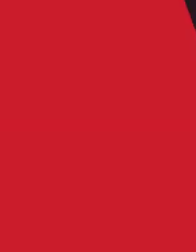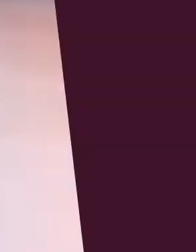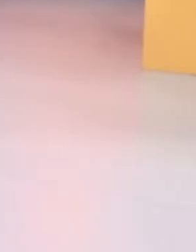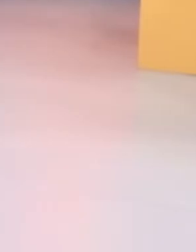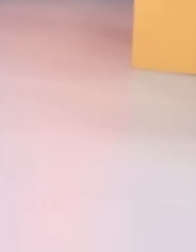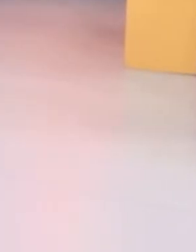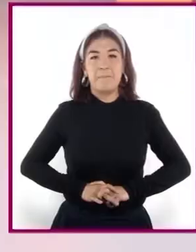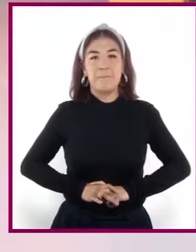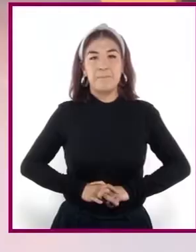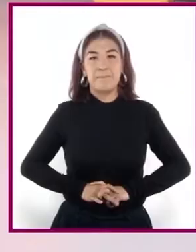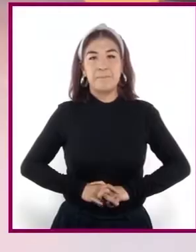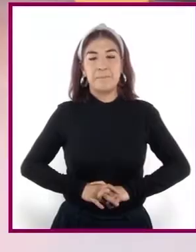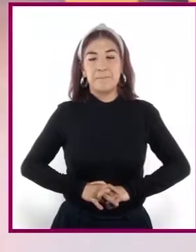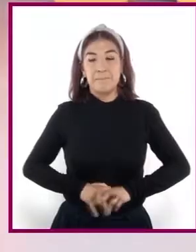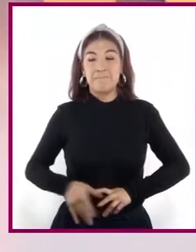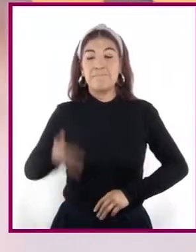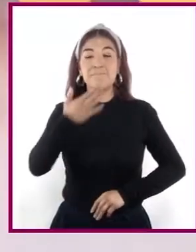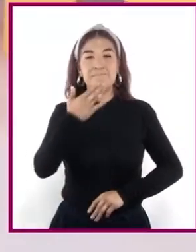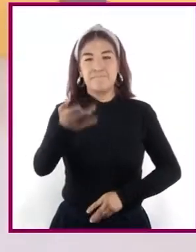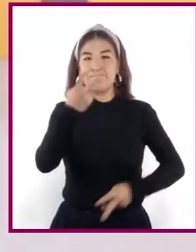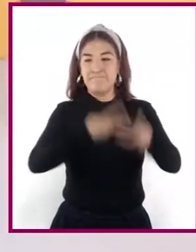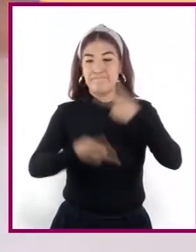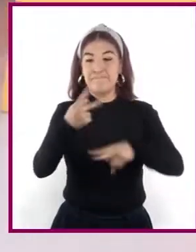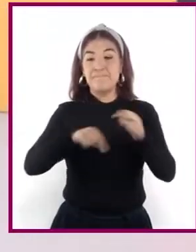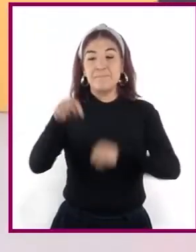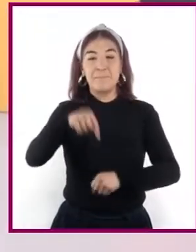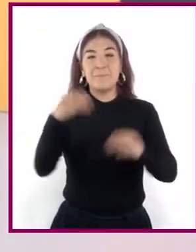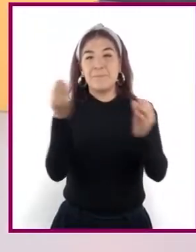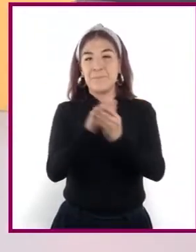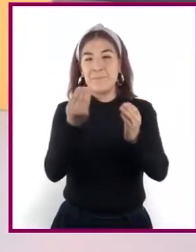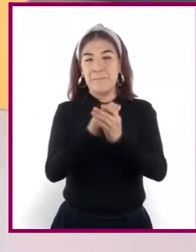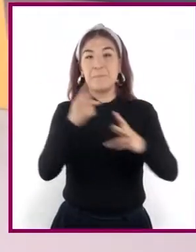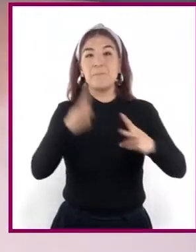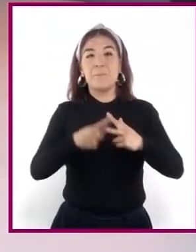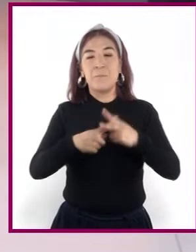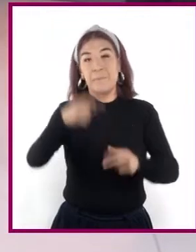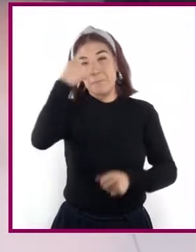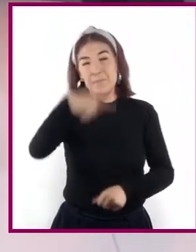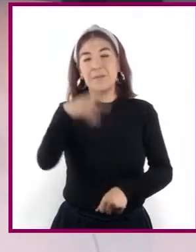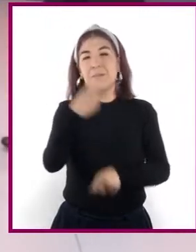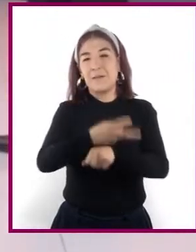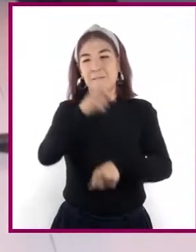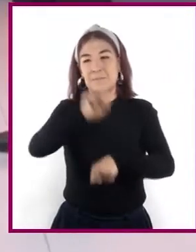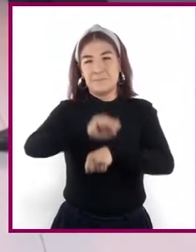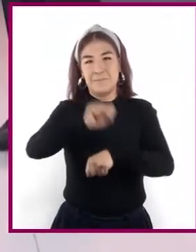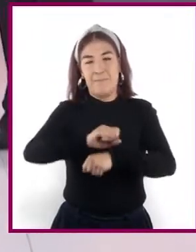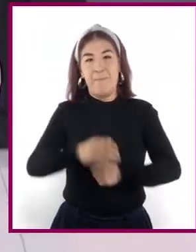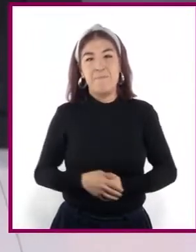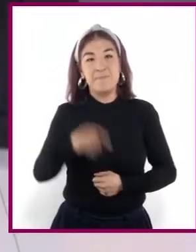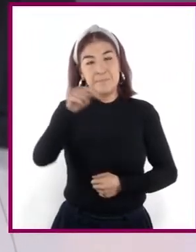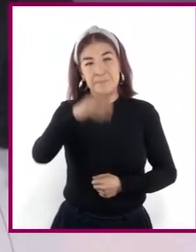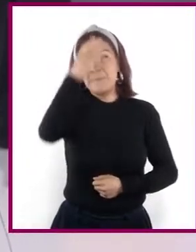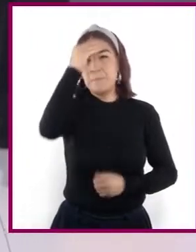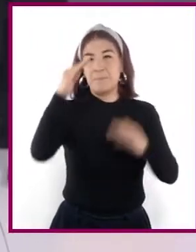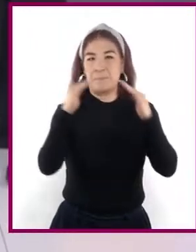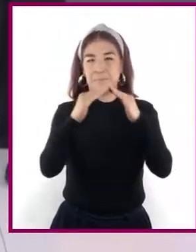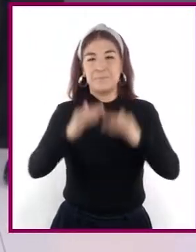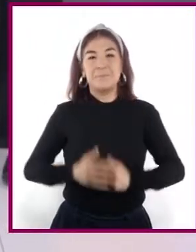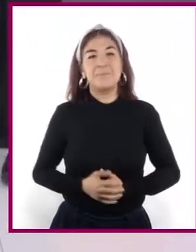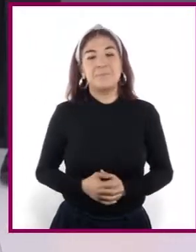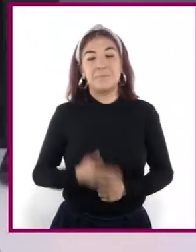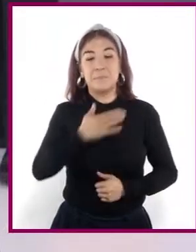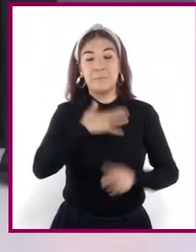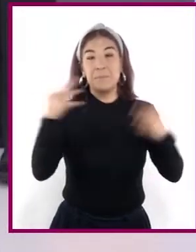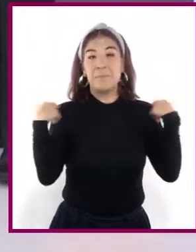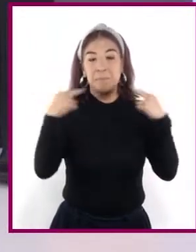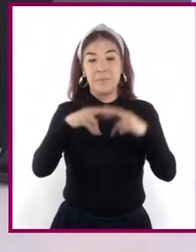Les doy la más cordial bienvenida a otra sesión de matemáticas para segundo grado de secundaria de Aprende en Casa. Soy el maestro Saúl